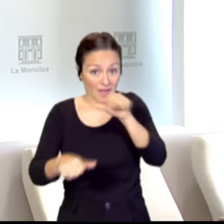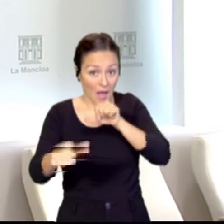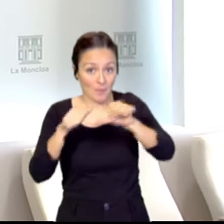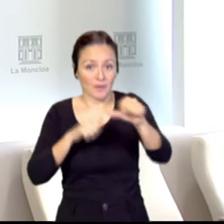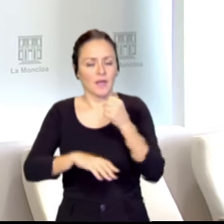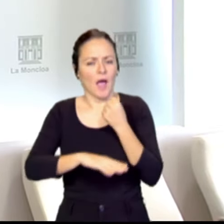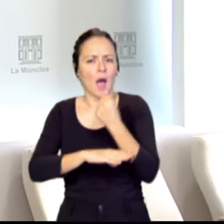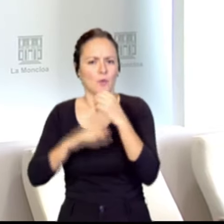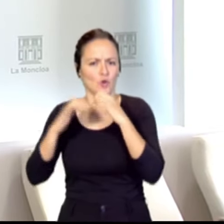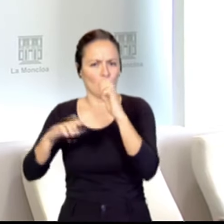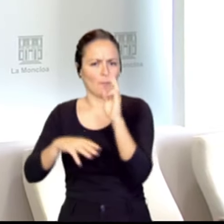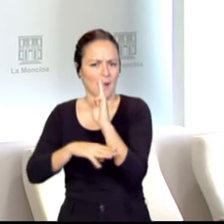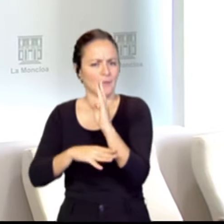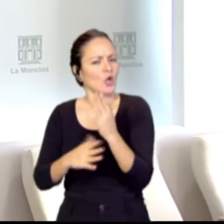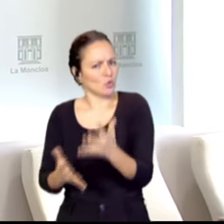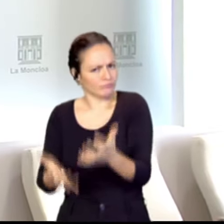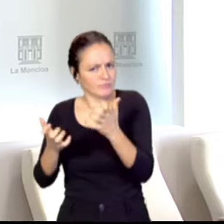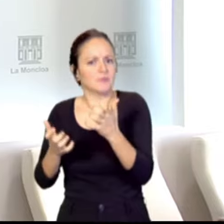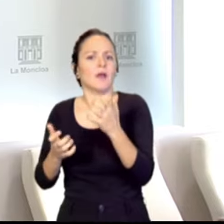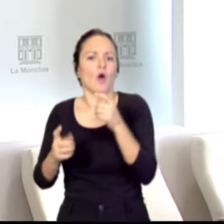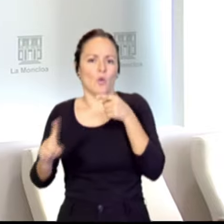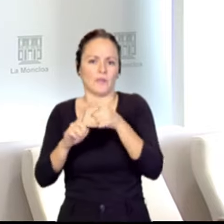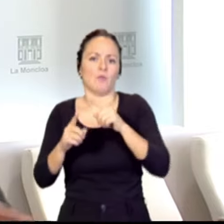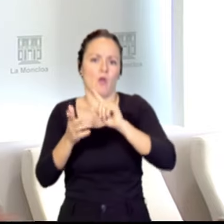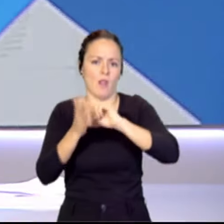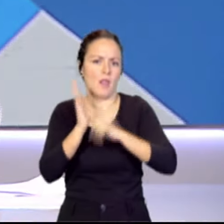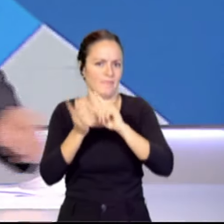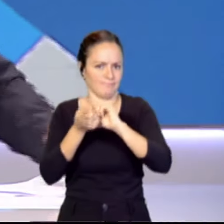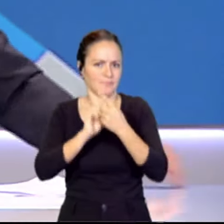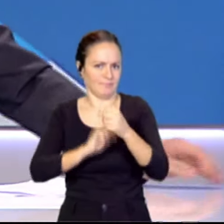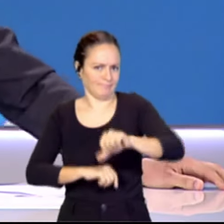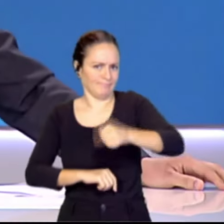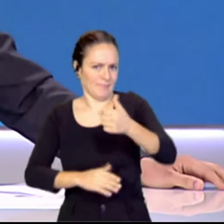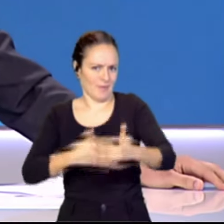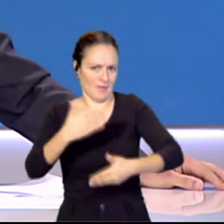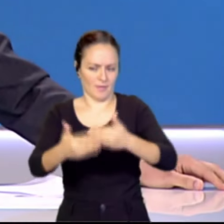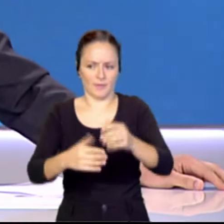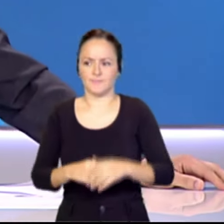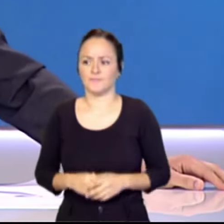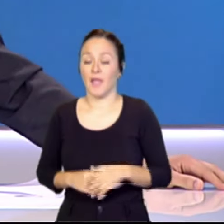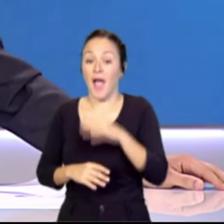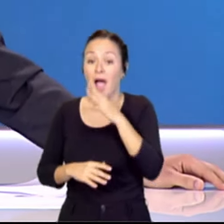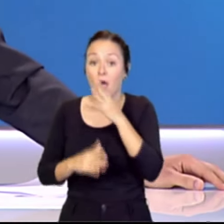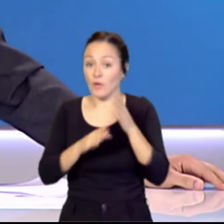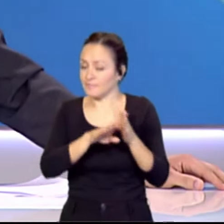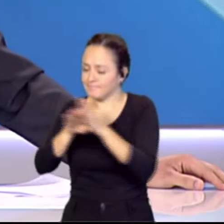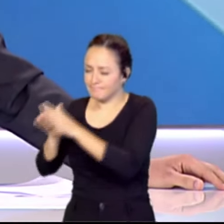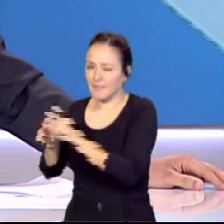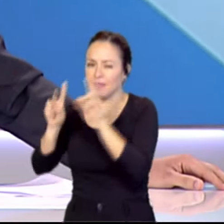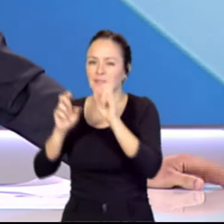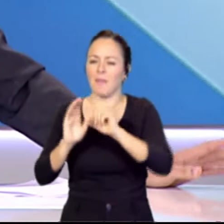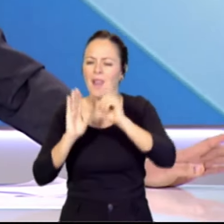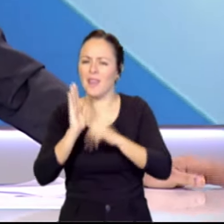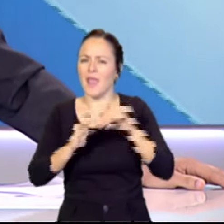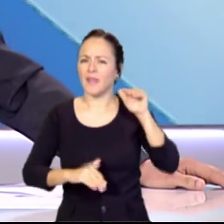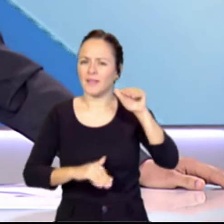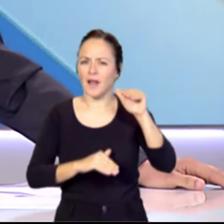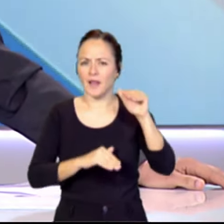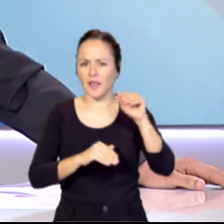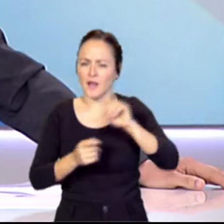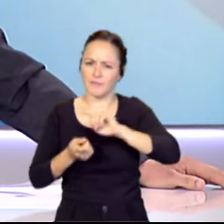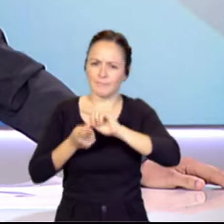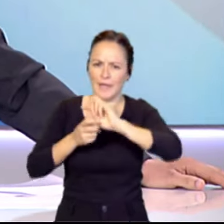parlamentarios suficientes para sacar adelante una modificación legislativa pues vamos a hablar hablar de todo ello de esa reforma de la ley de extranjería también de